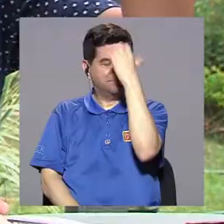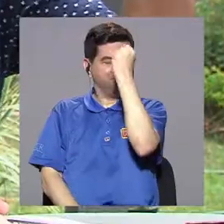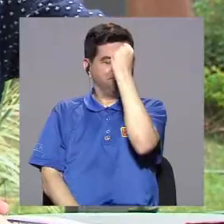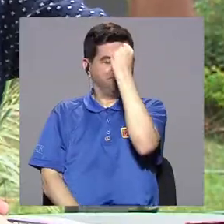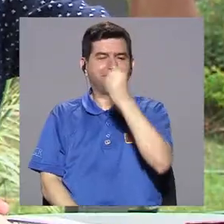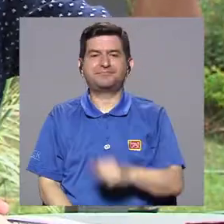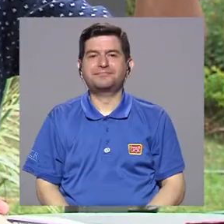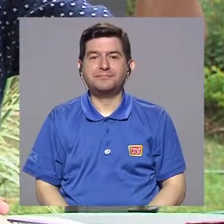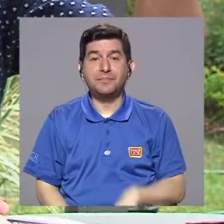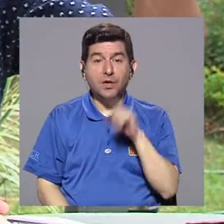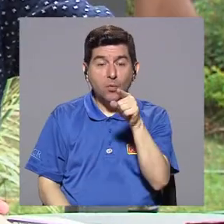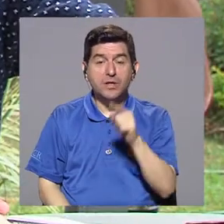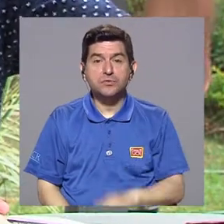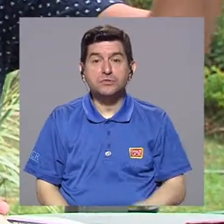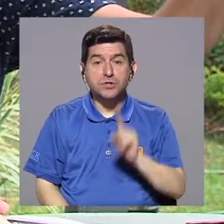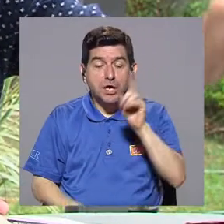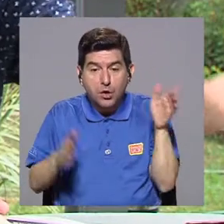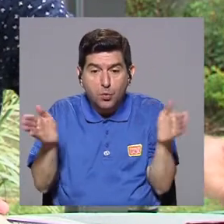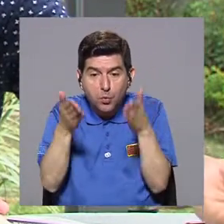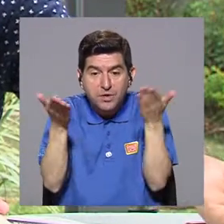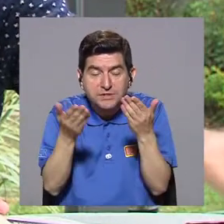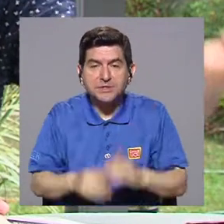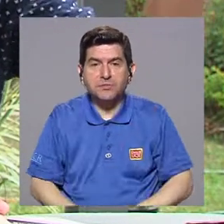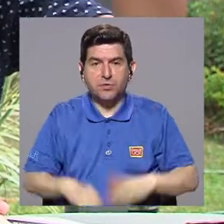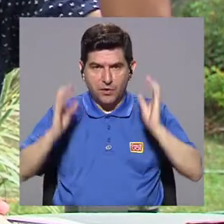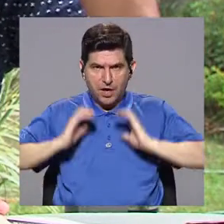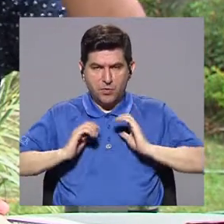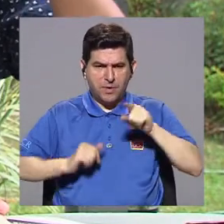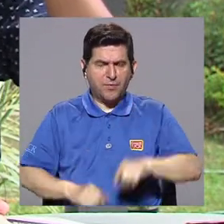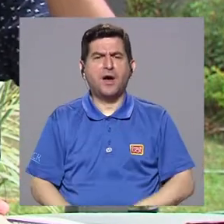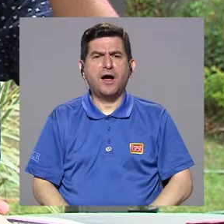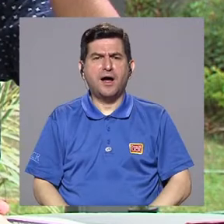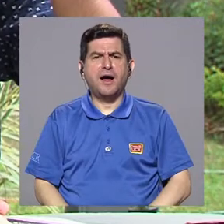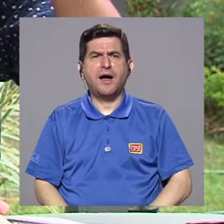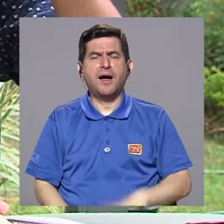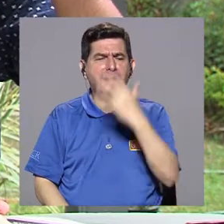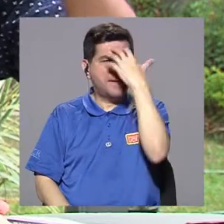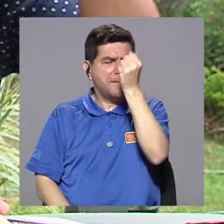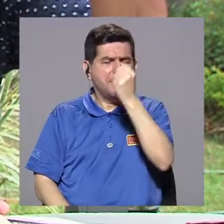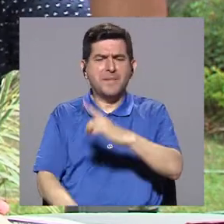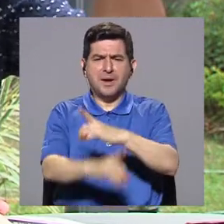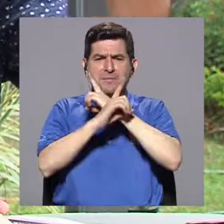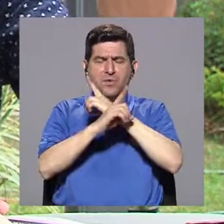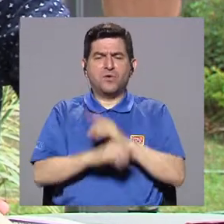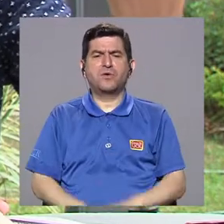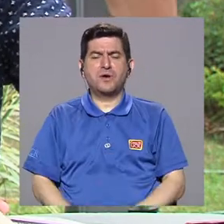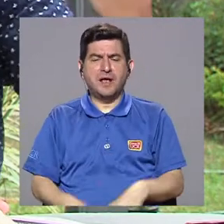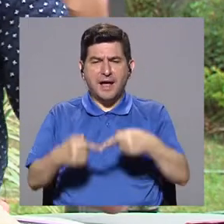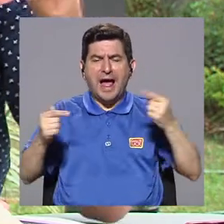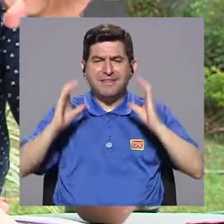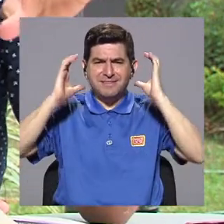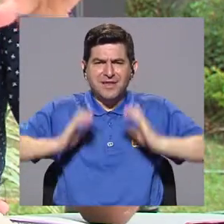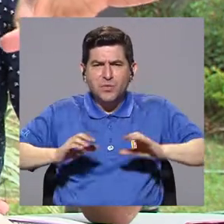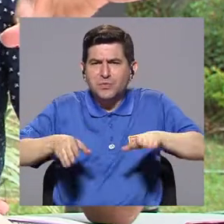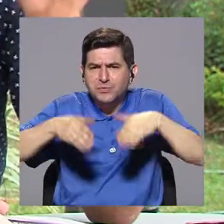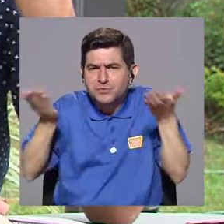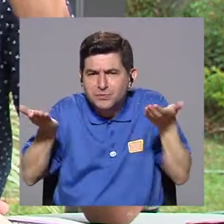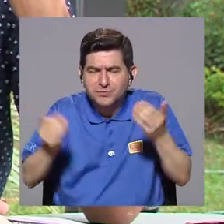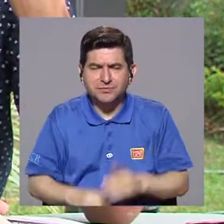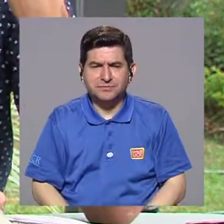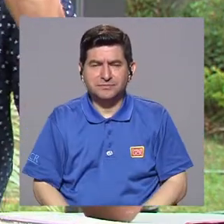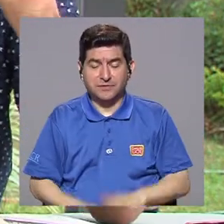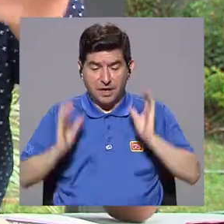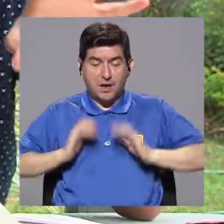respuesta de memoria. O sea, cuando usted le da un estímulo, él tiene una memoria inmunológica, genera anticuerpos, y los anticuerpos, ¿cómo